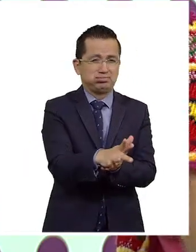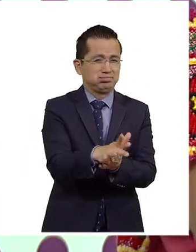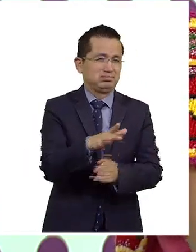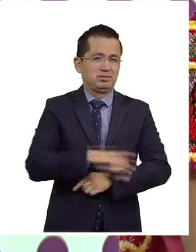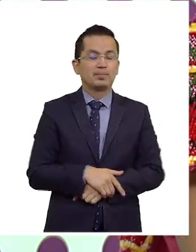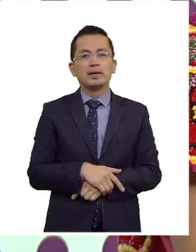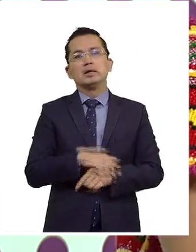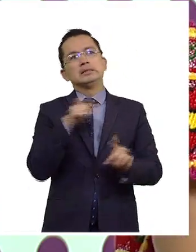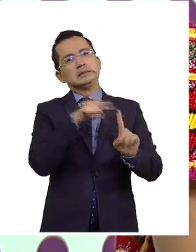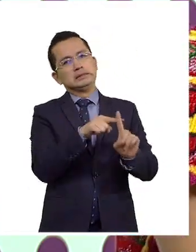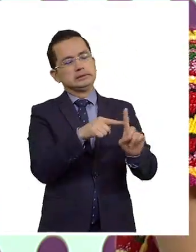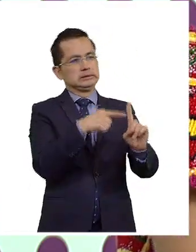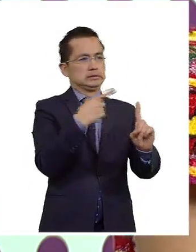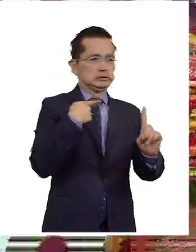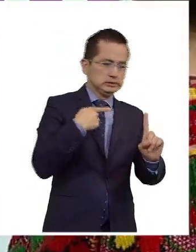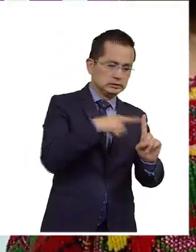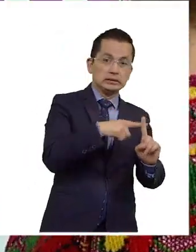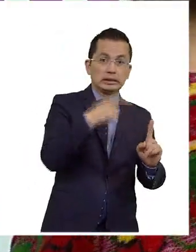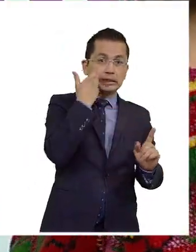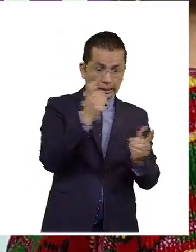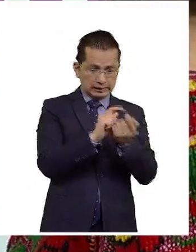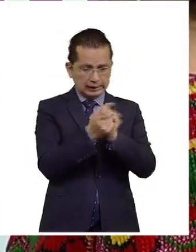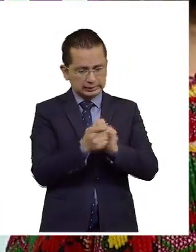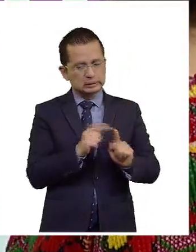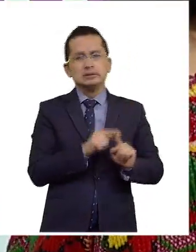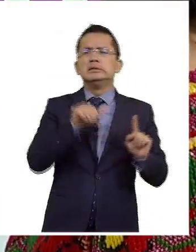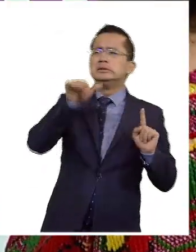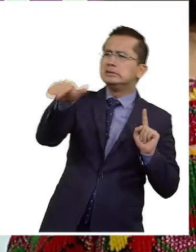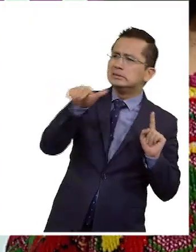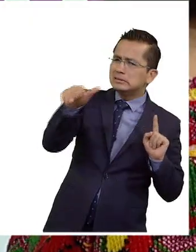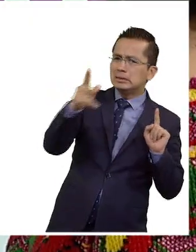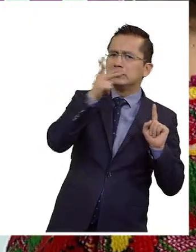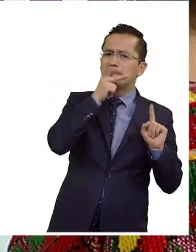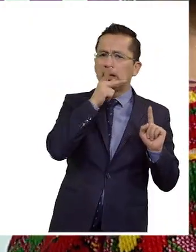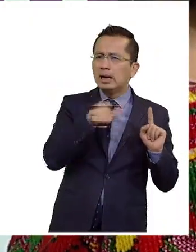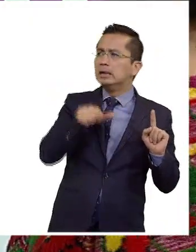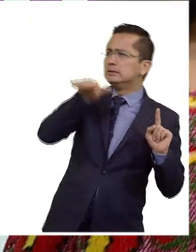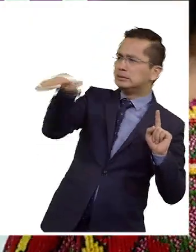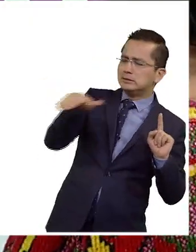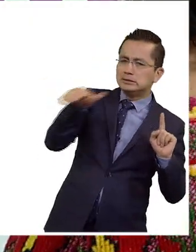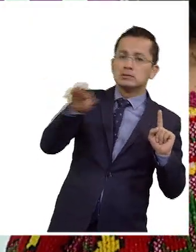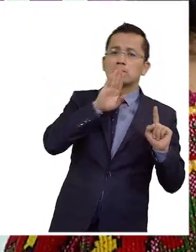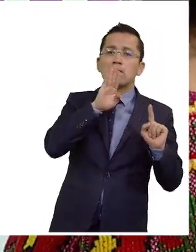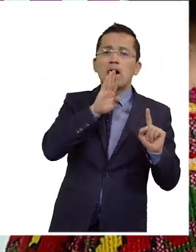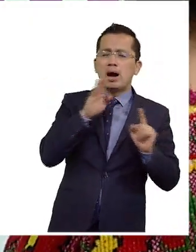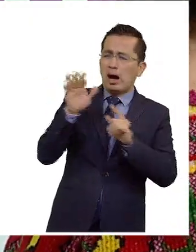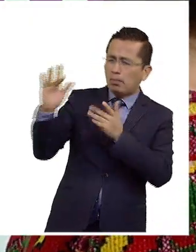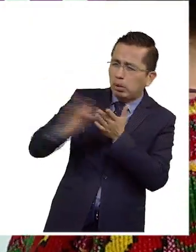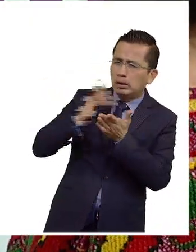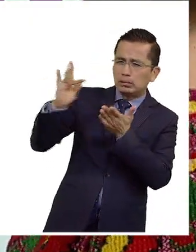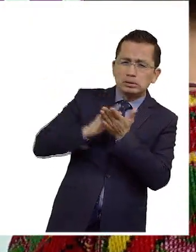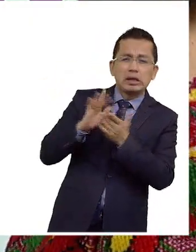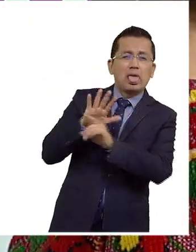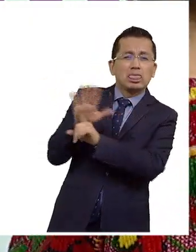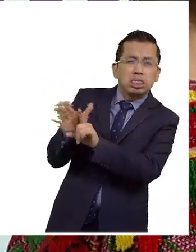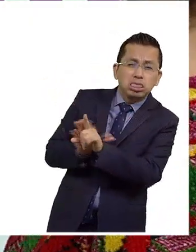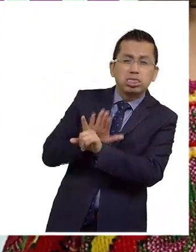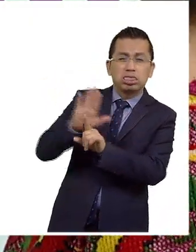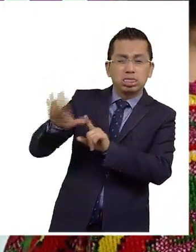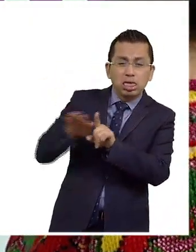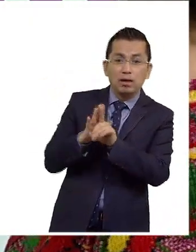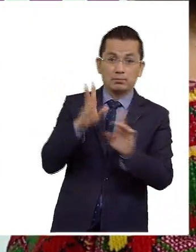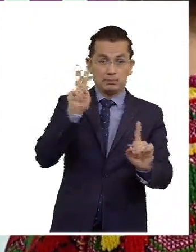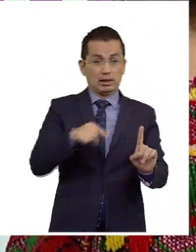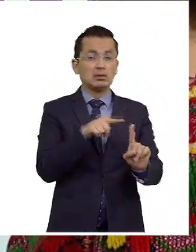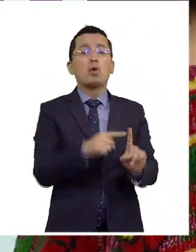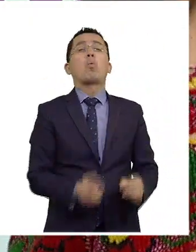obligada a convencer a su madre y a su padre que le apoyen. Entonces, ya de entrada ahí quitamos una cantidad de gente que podría tener